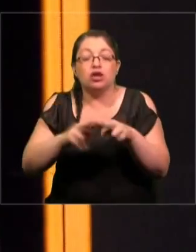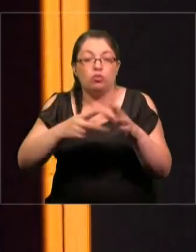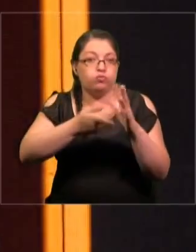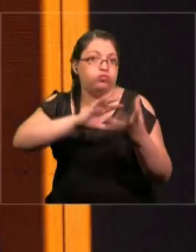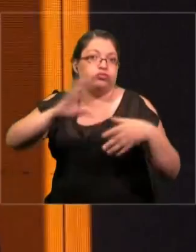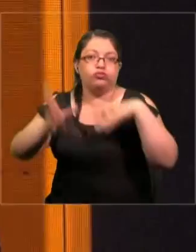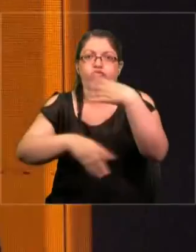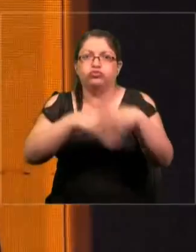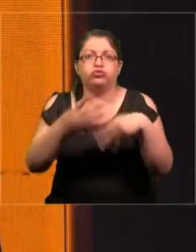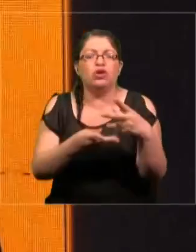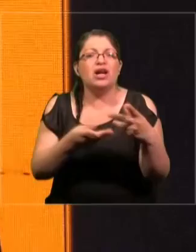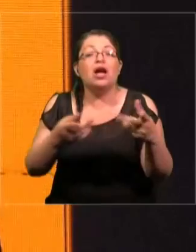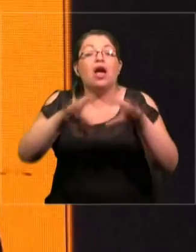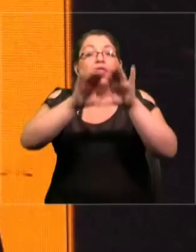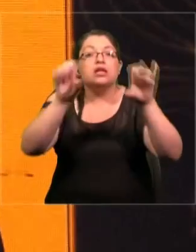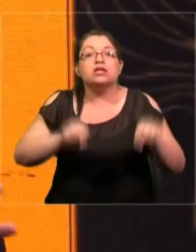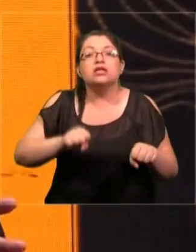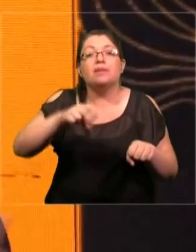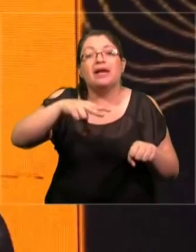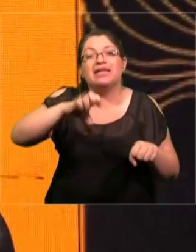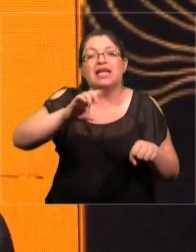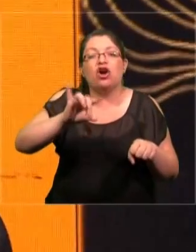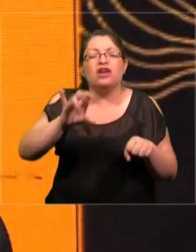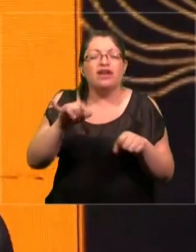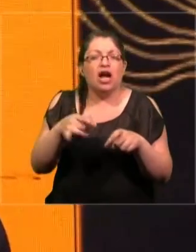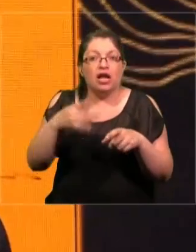social de un modelo neoliberal de 30 años.